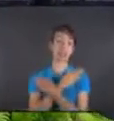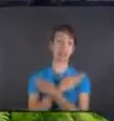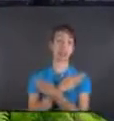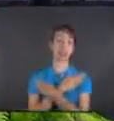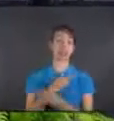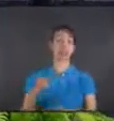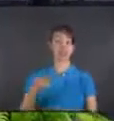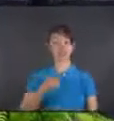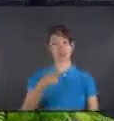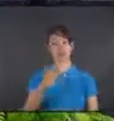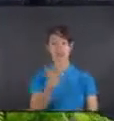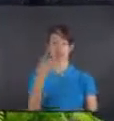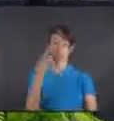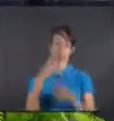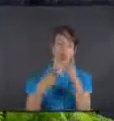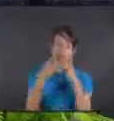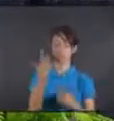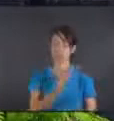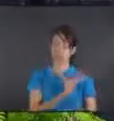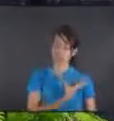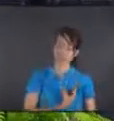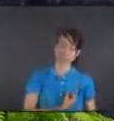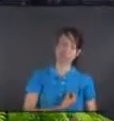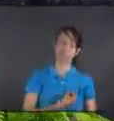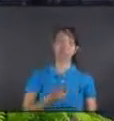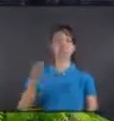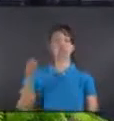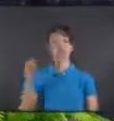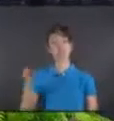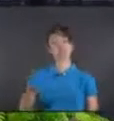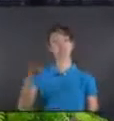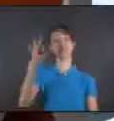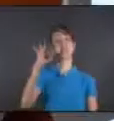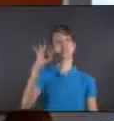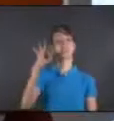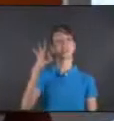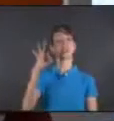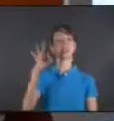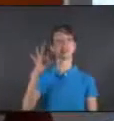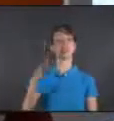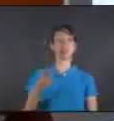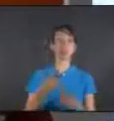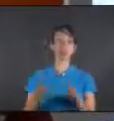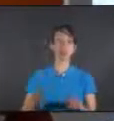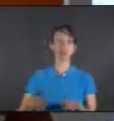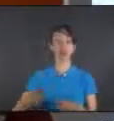Entonces el Señor me dijo, Sergio, nunca se te olvide este día,